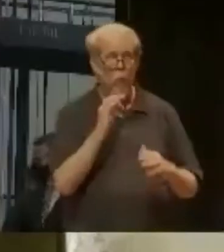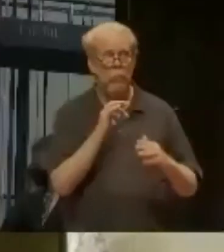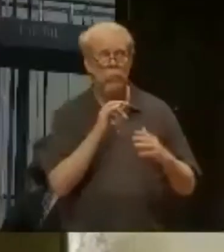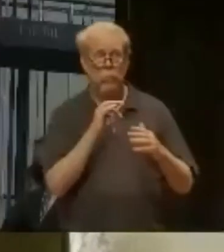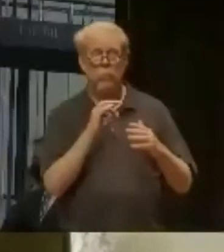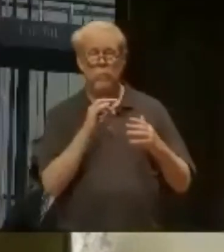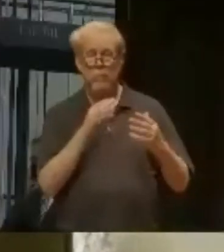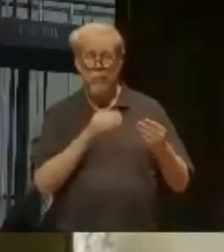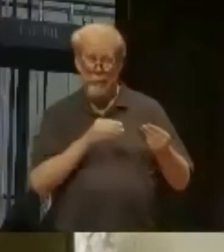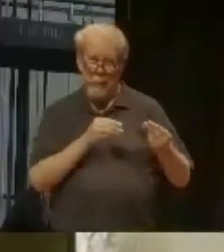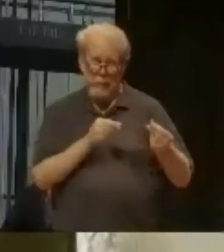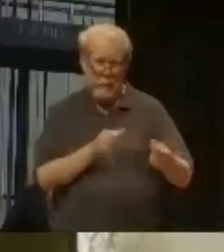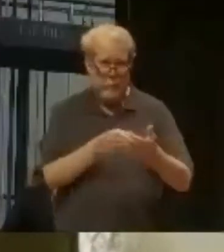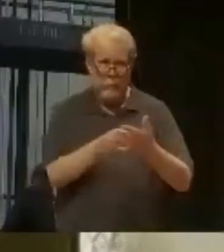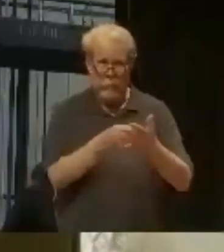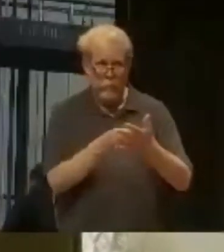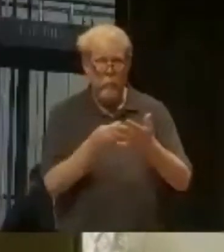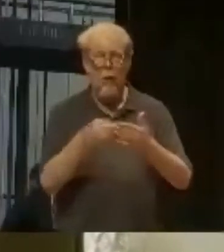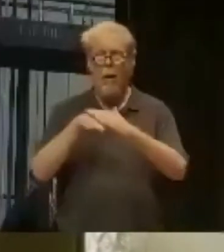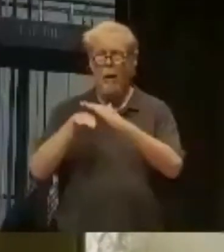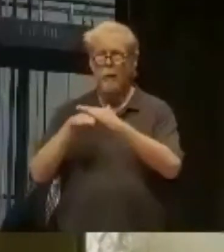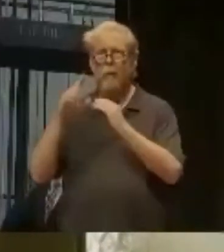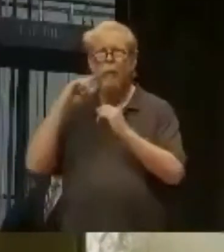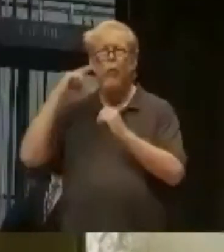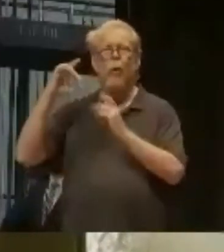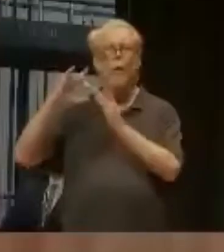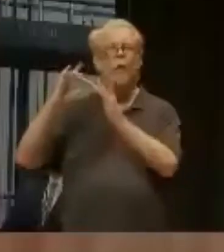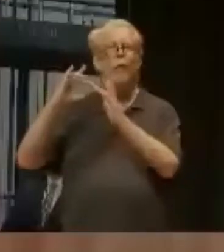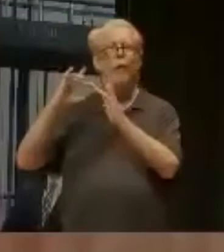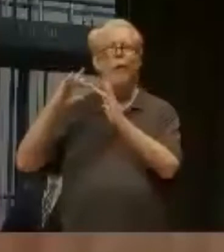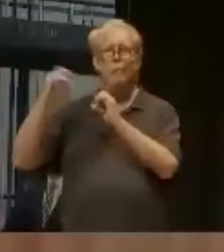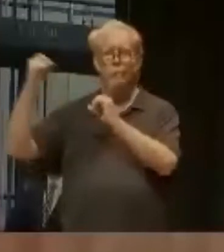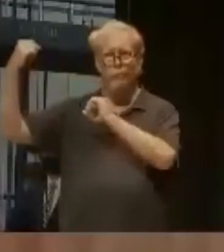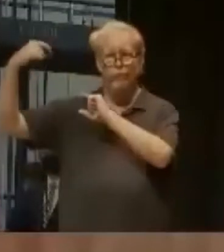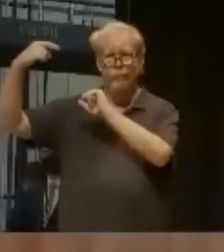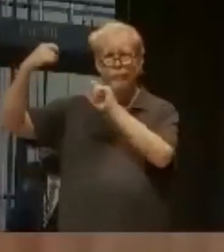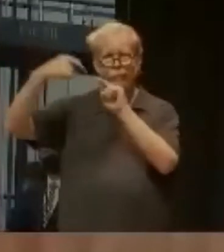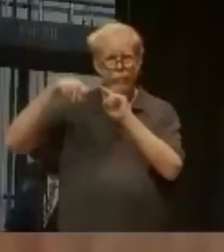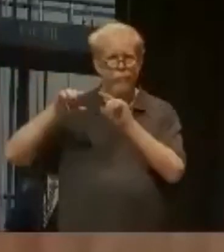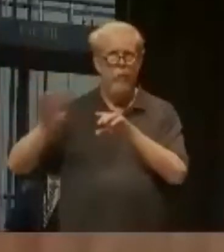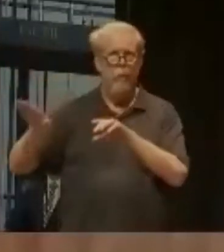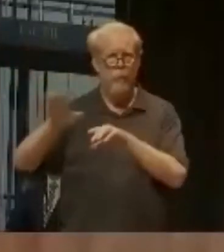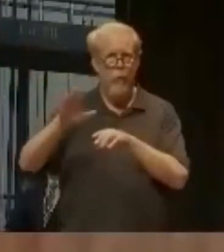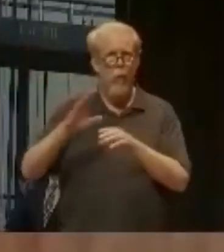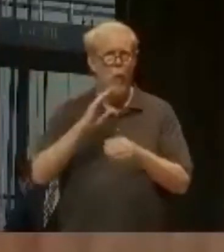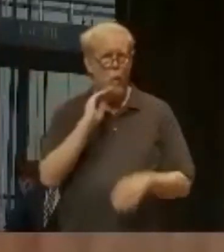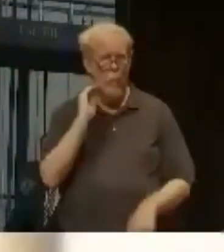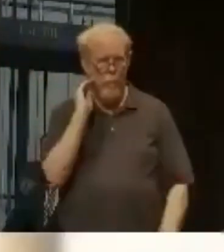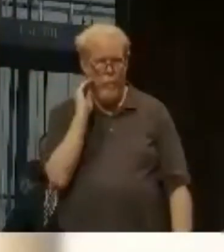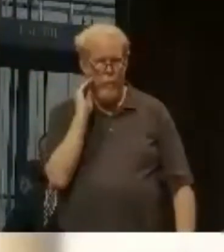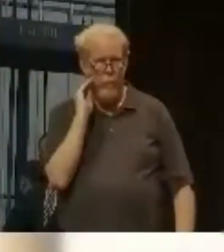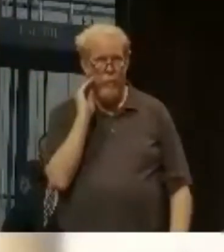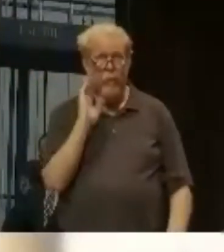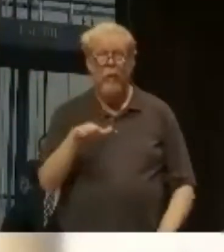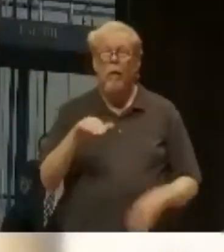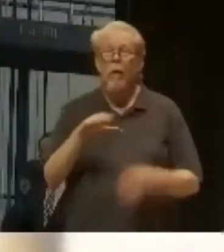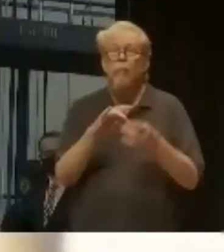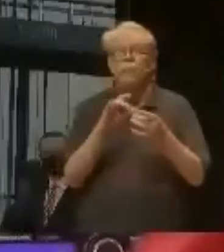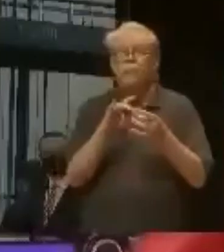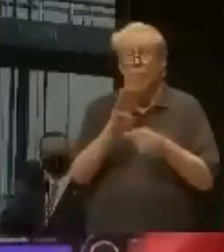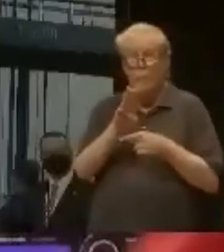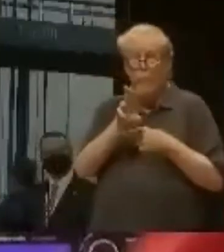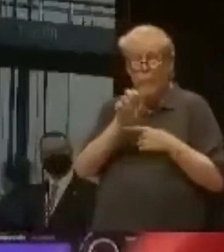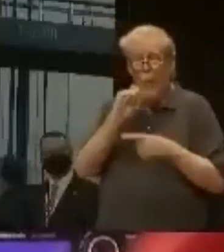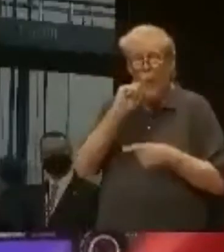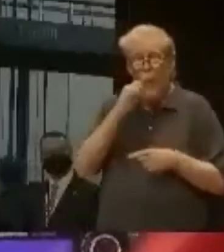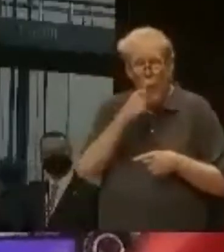a desplegar acceso de internet a nuestros estudiantes en su hogar. Así que tenemos los buses más